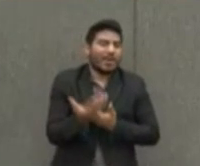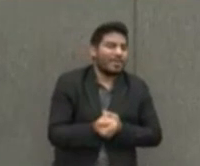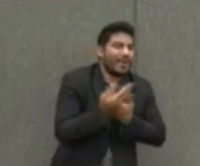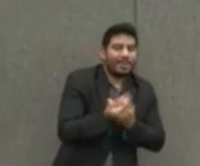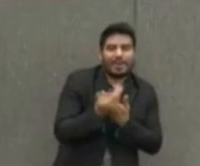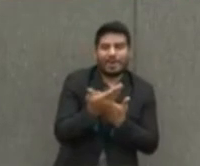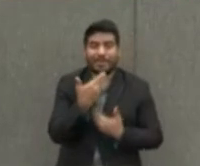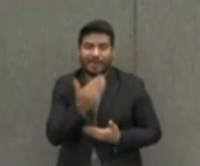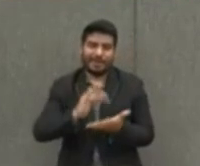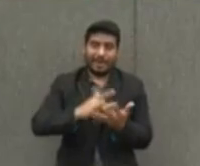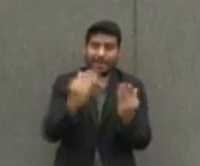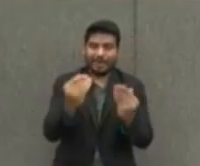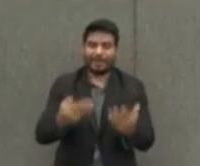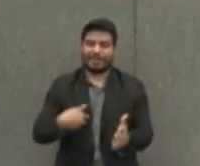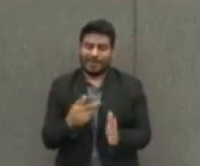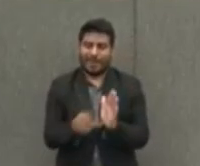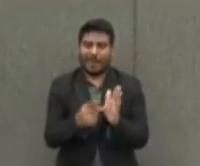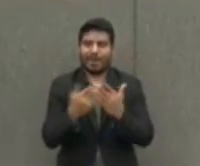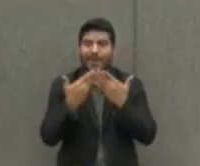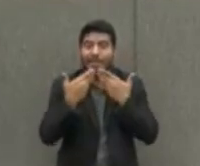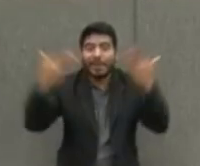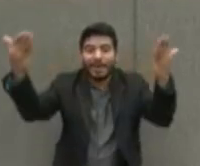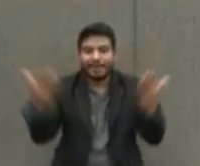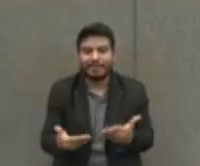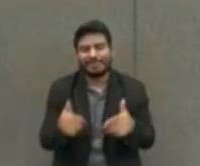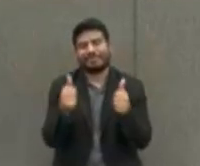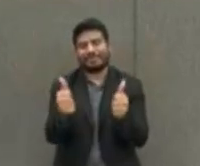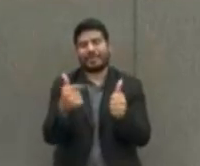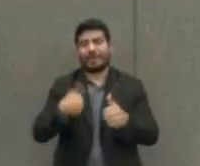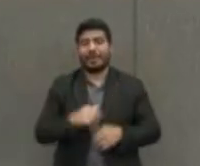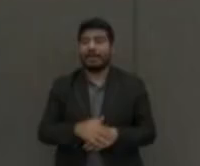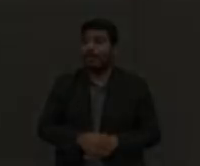bienvenidas muchas gracias senador a nadie a navarro